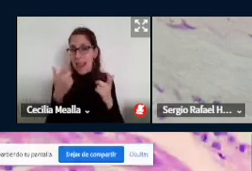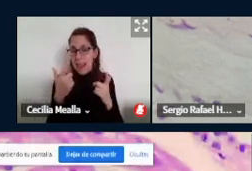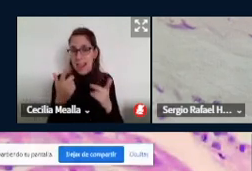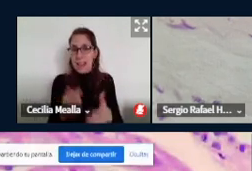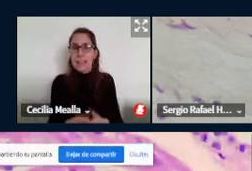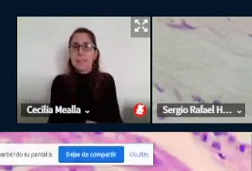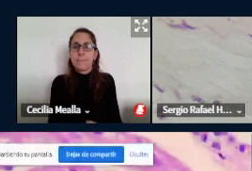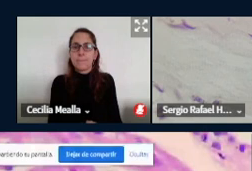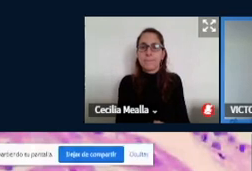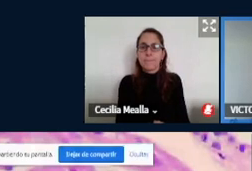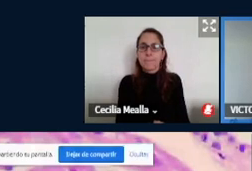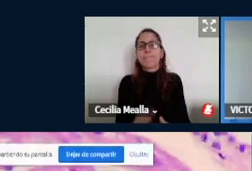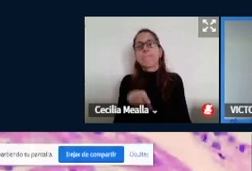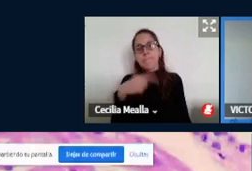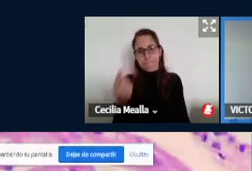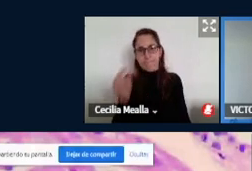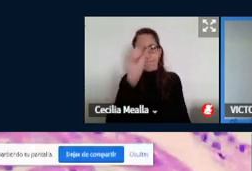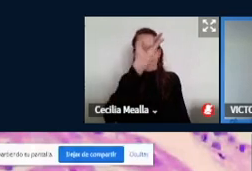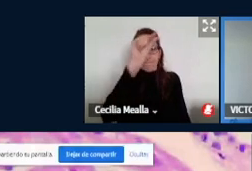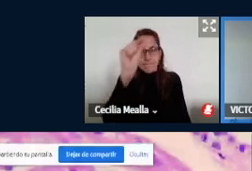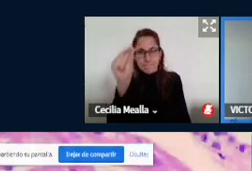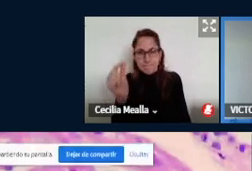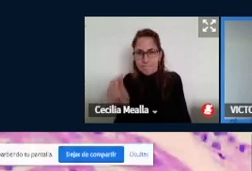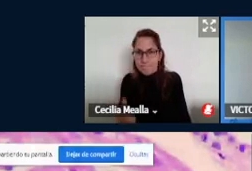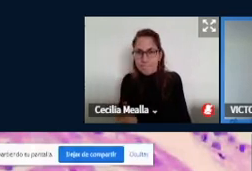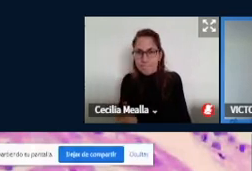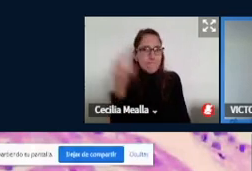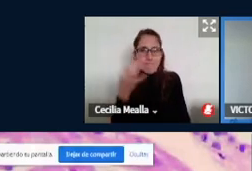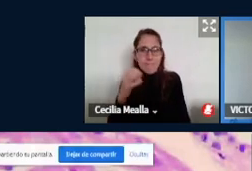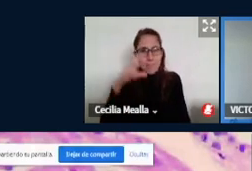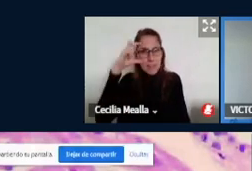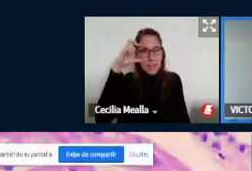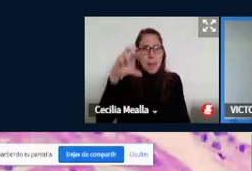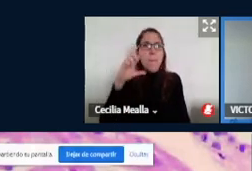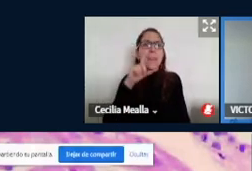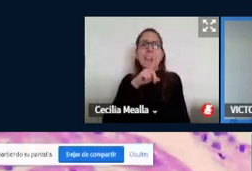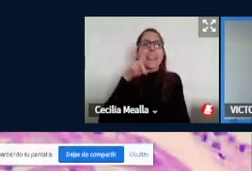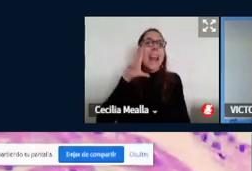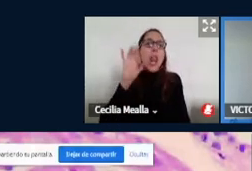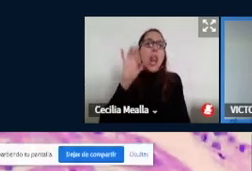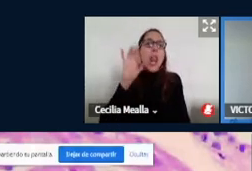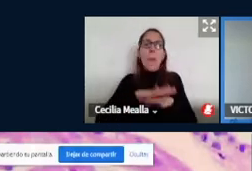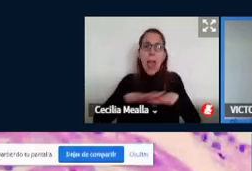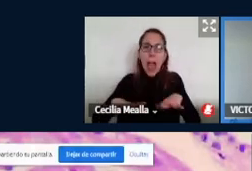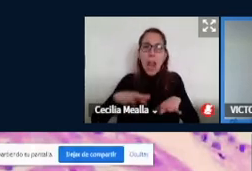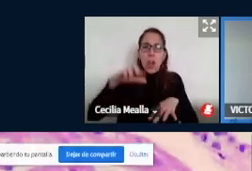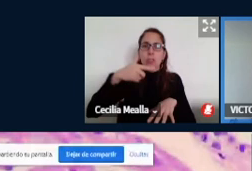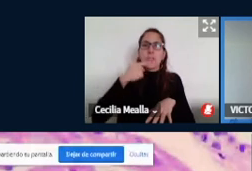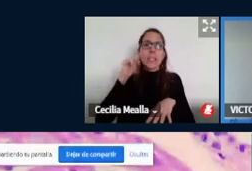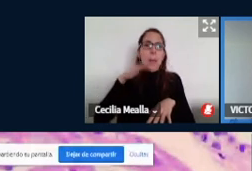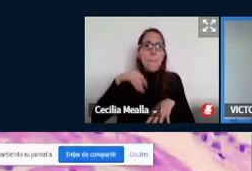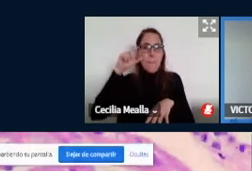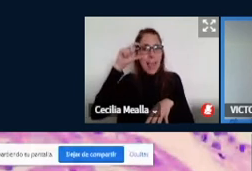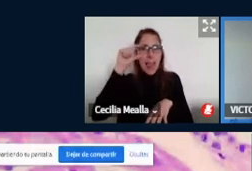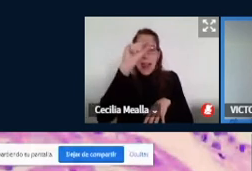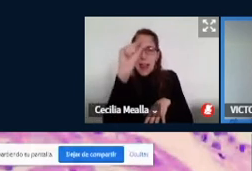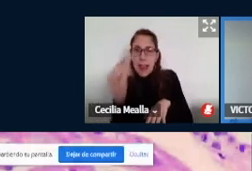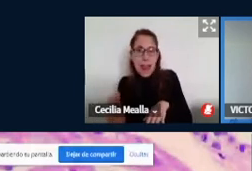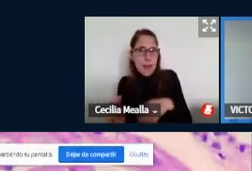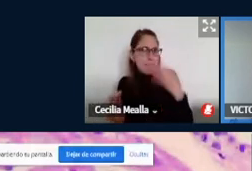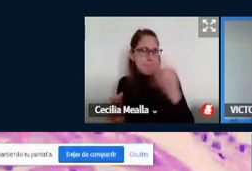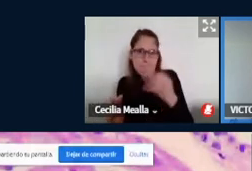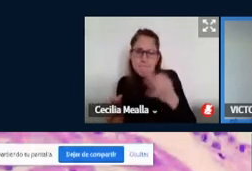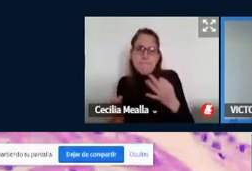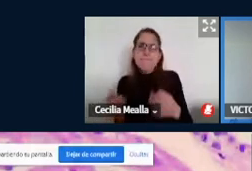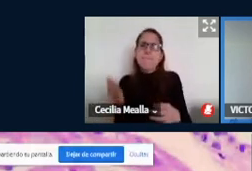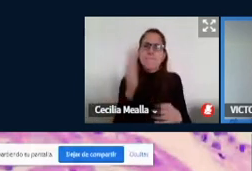acá tenemos, se ve perfecto, este epitelio plano, simple, el endotelio, tejido